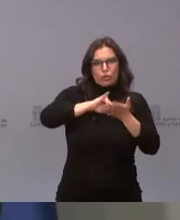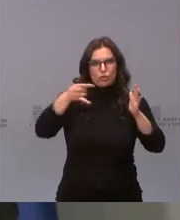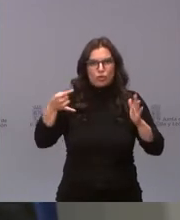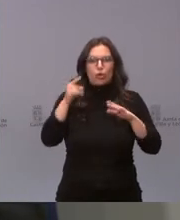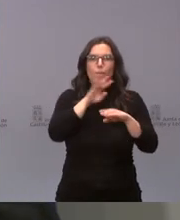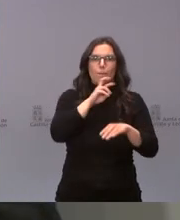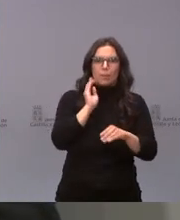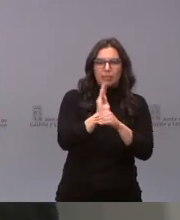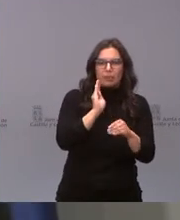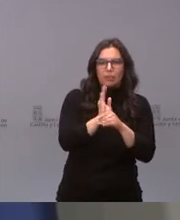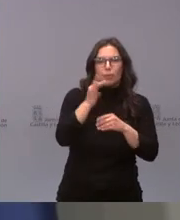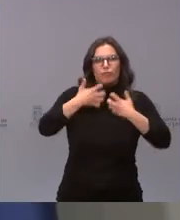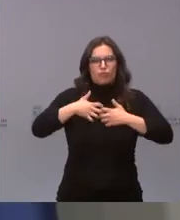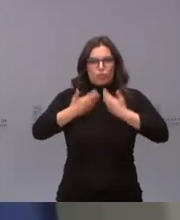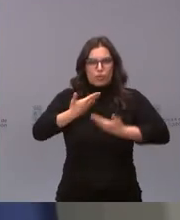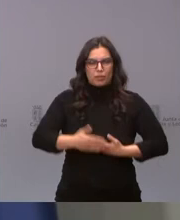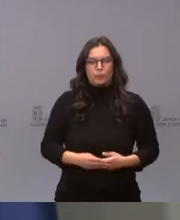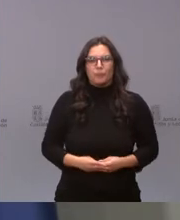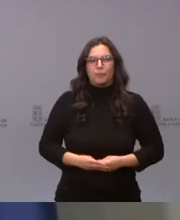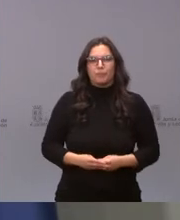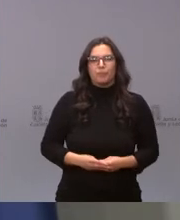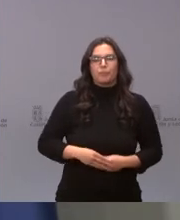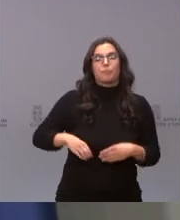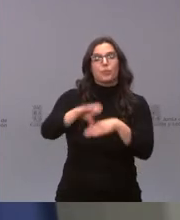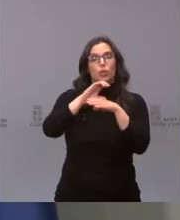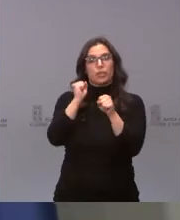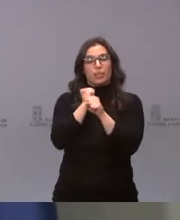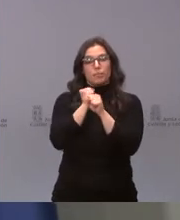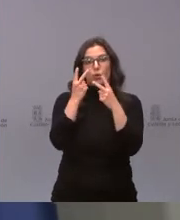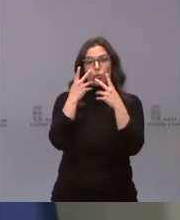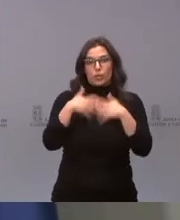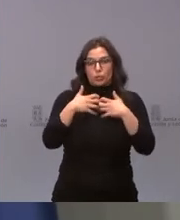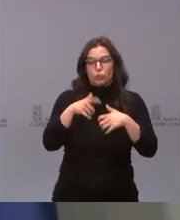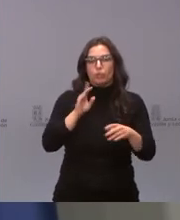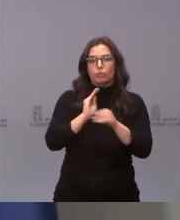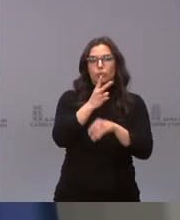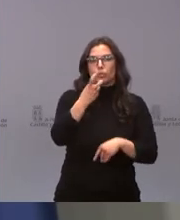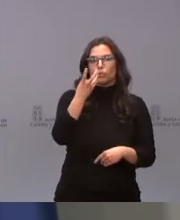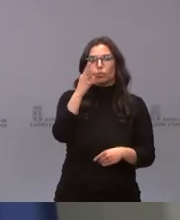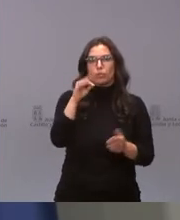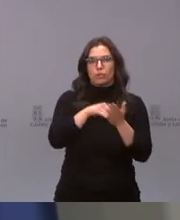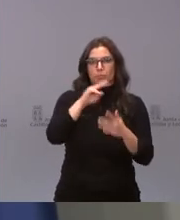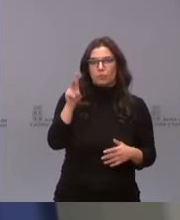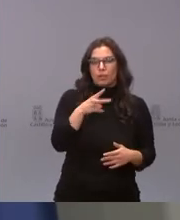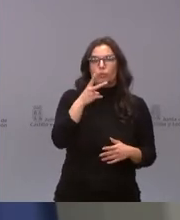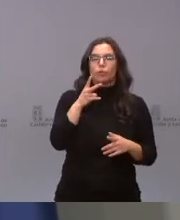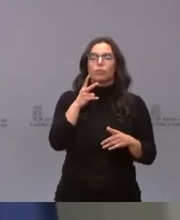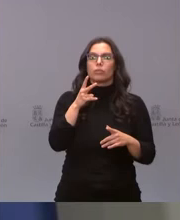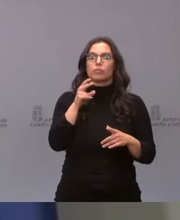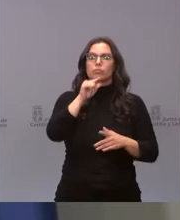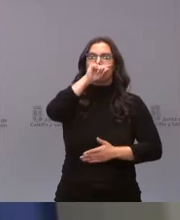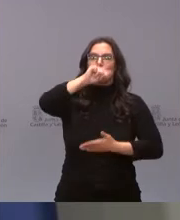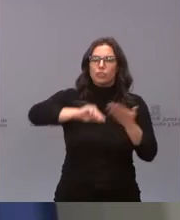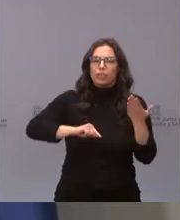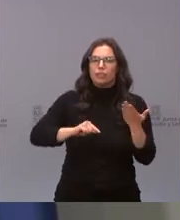mantenimiento y su funcionamiento. La Consejería de Empleo e Industria financia con 240.000 euros